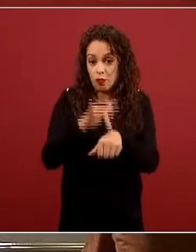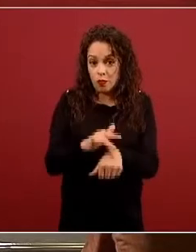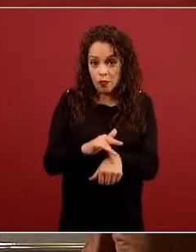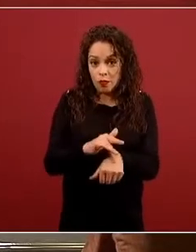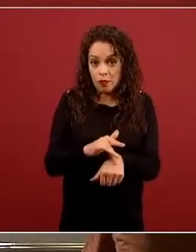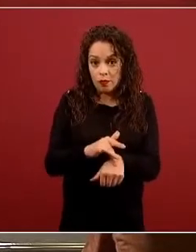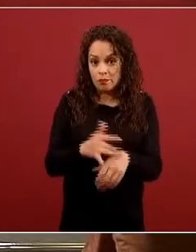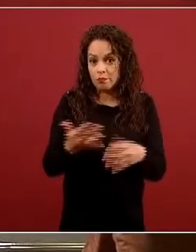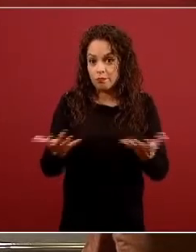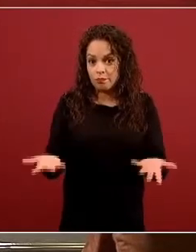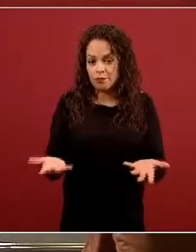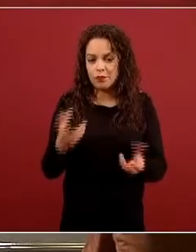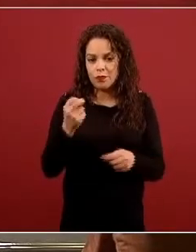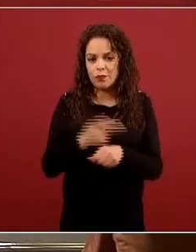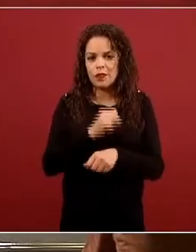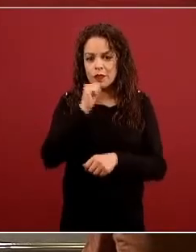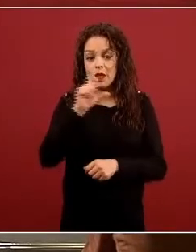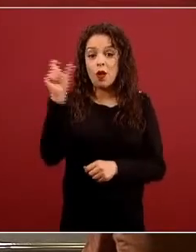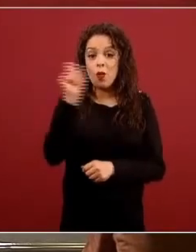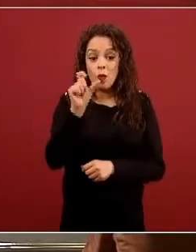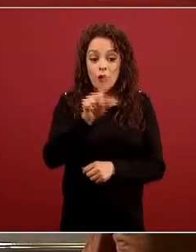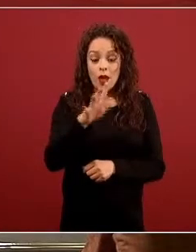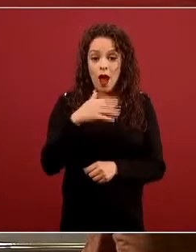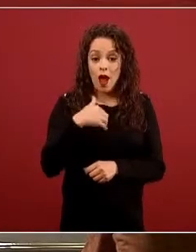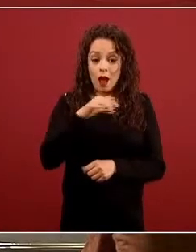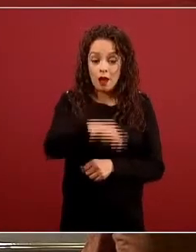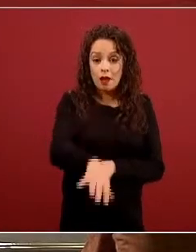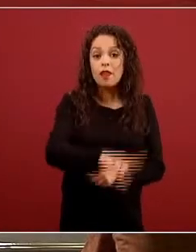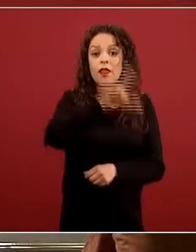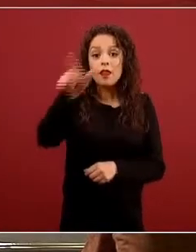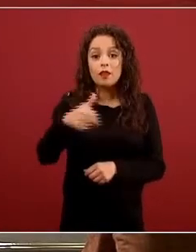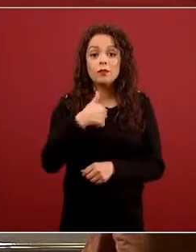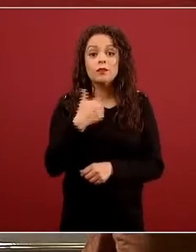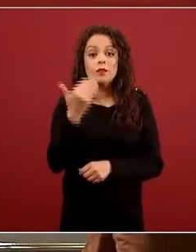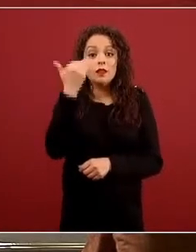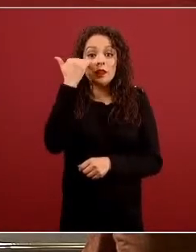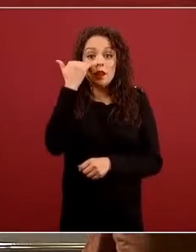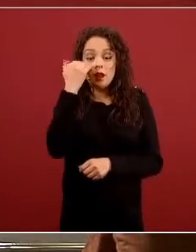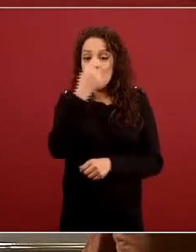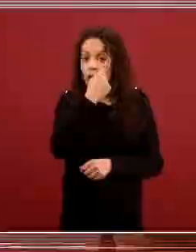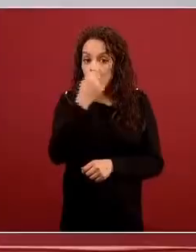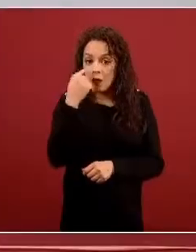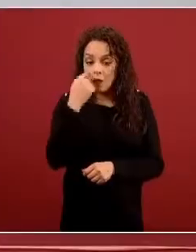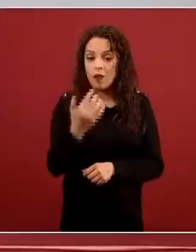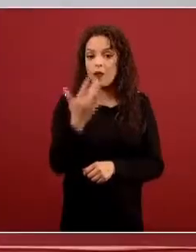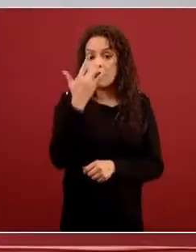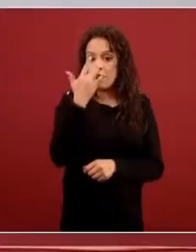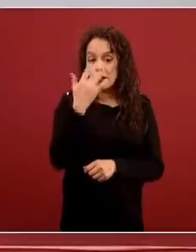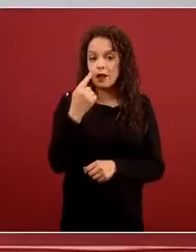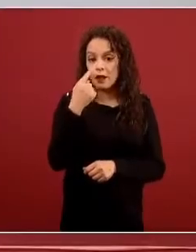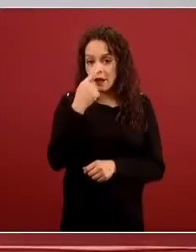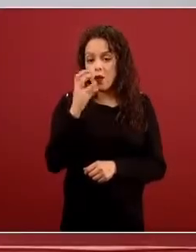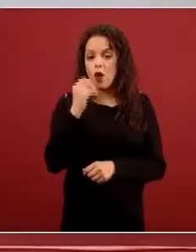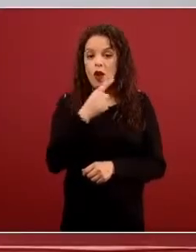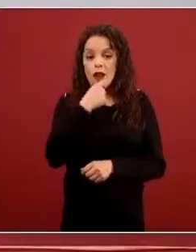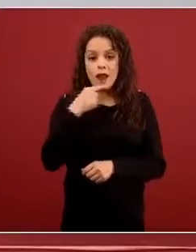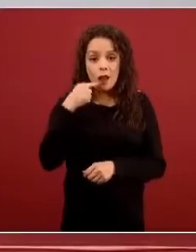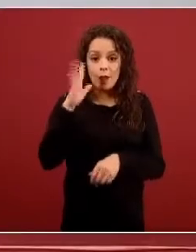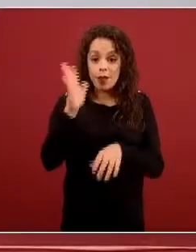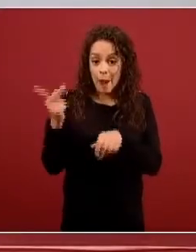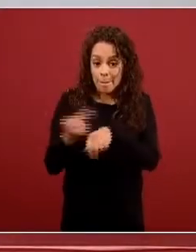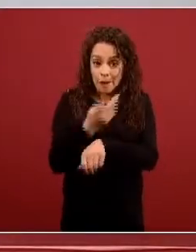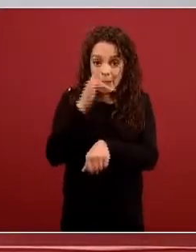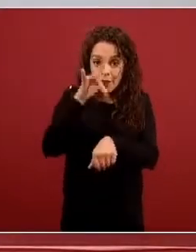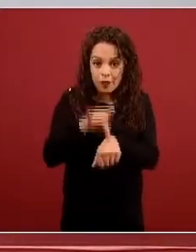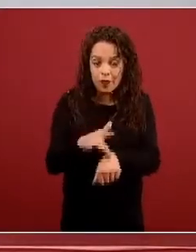me autoinoculo los ojos, la nariz, la boca, las mucosas, cuando yo pudiese contagiarme. Y es por eso que higiene